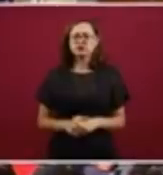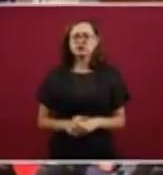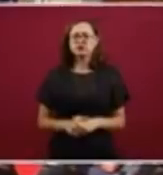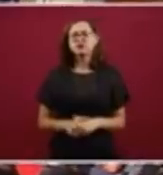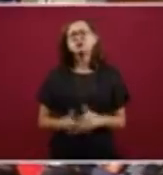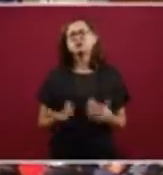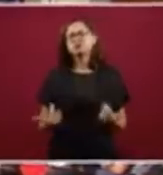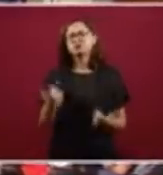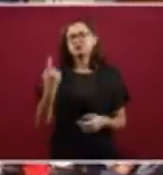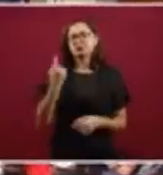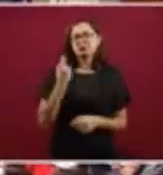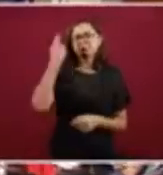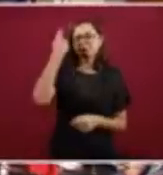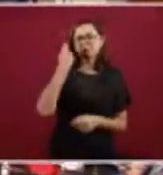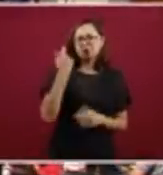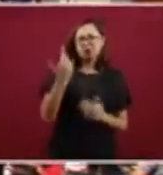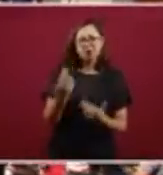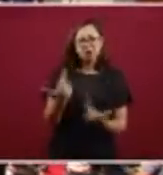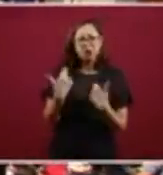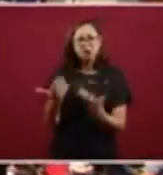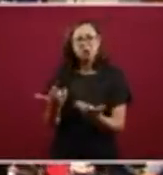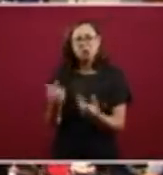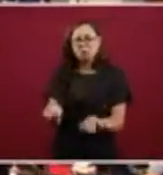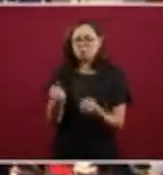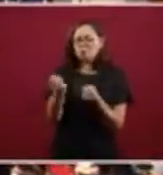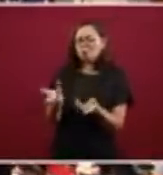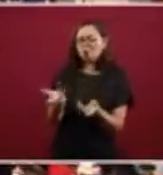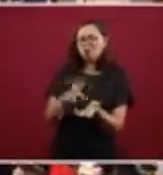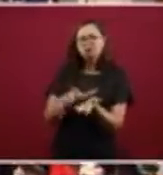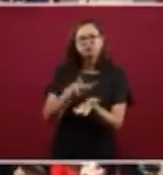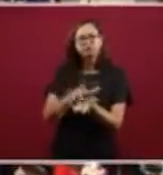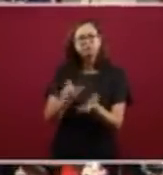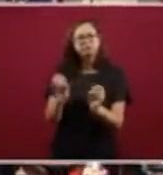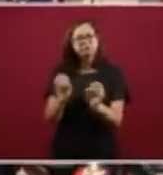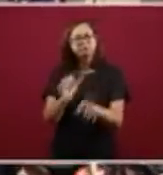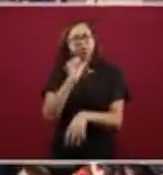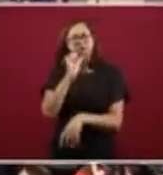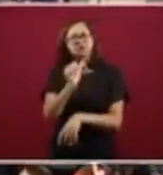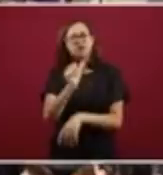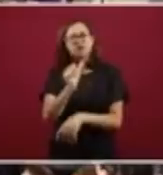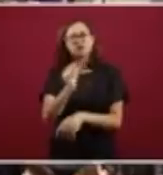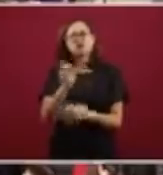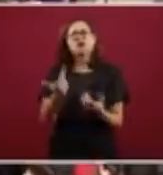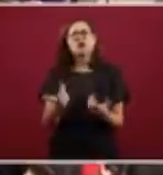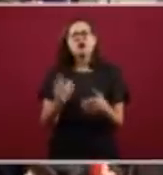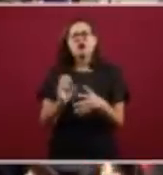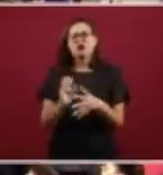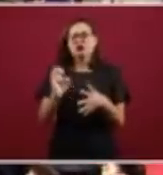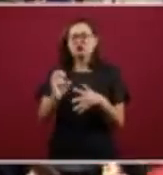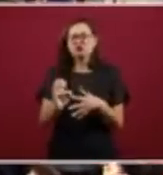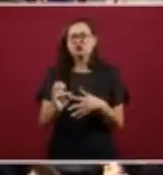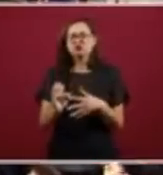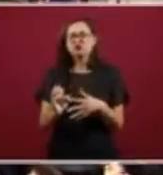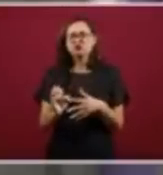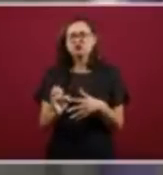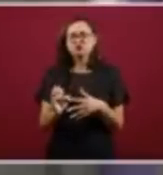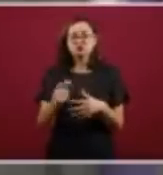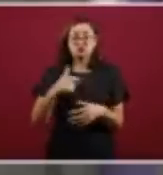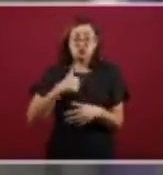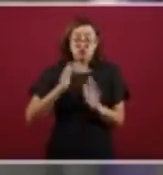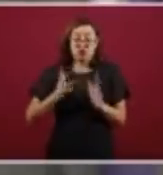un obsequio, si no es un óbolo? ¿Cómo acompañar a los últimos años? Yo soy